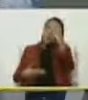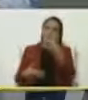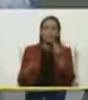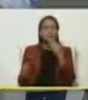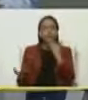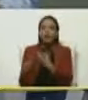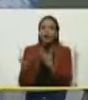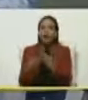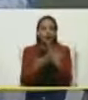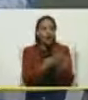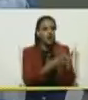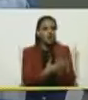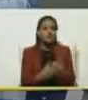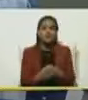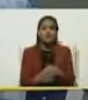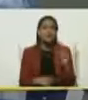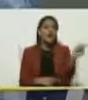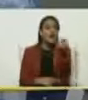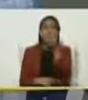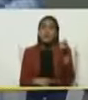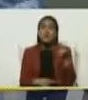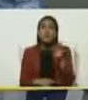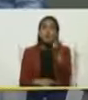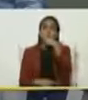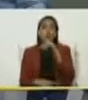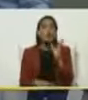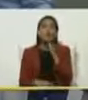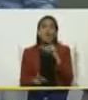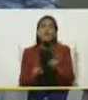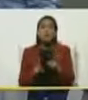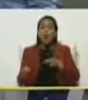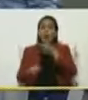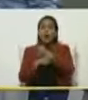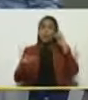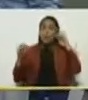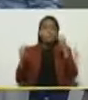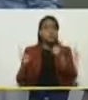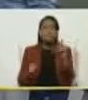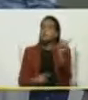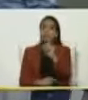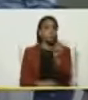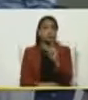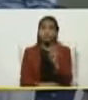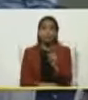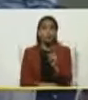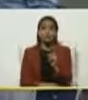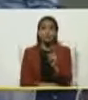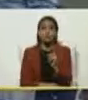Ninguno es artista profesional. Muchos de ellos, como mi doble,